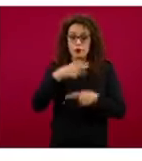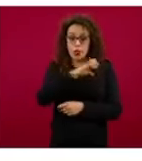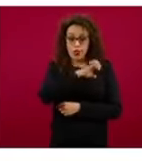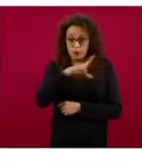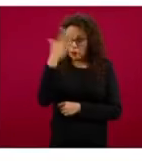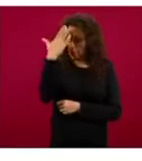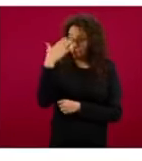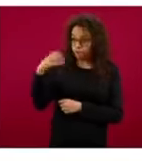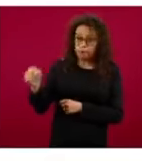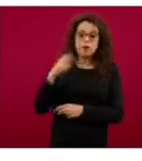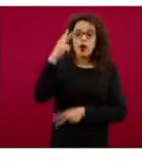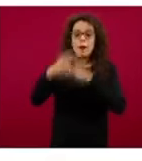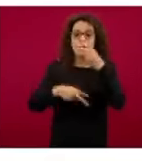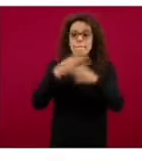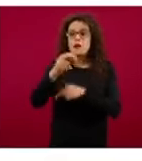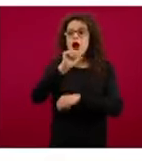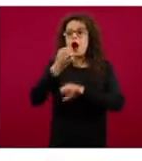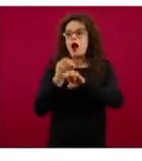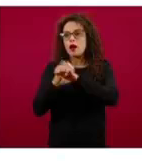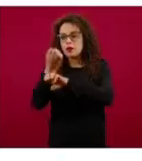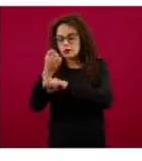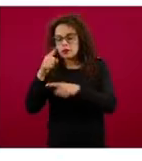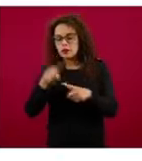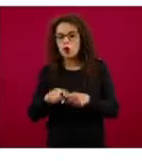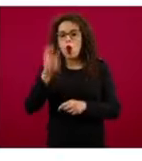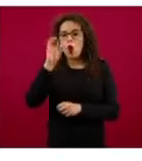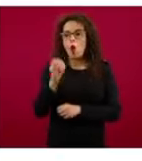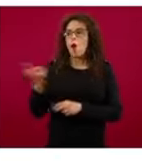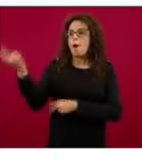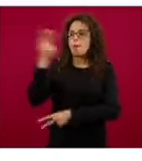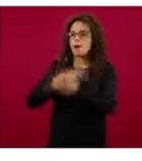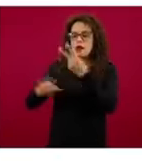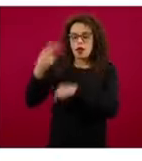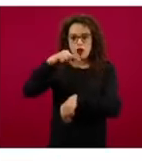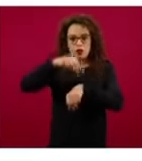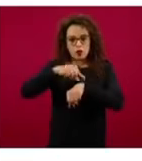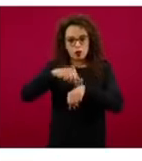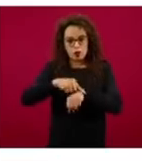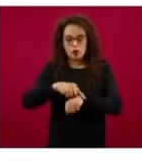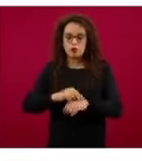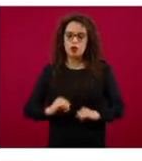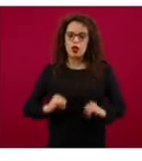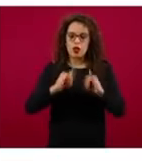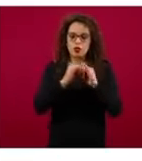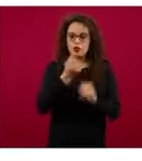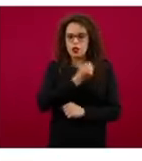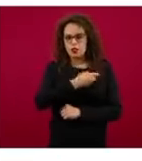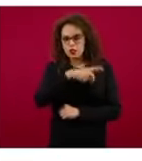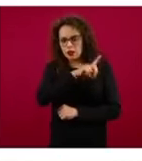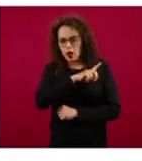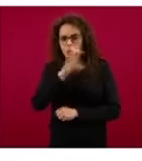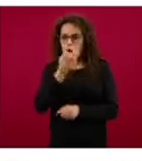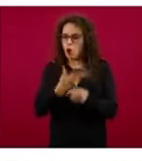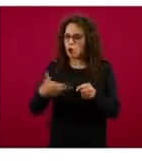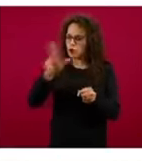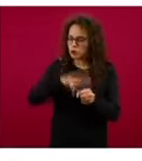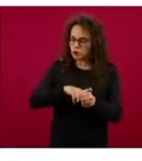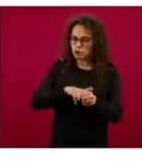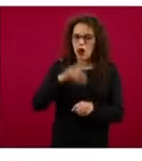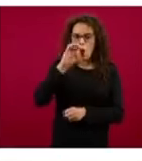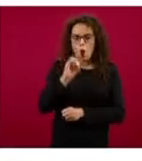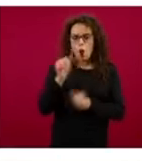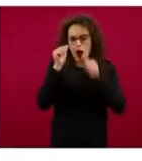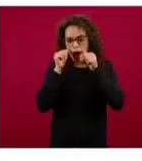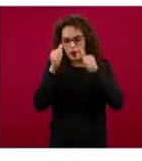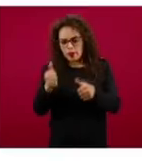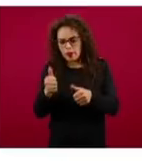van hacia una de las entidades, o vienen también médicos hacia los hospitales, a los institutos de salud o de tercer nivel de atención,